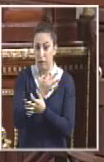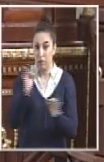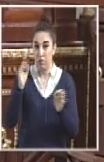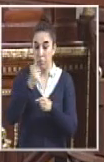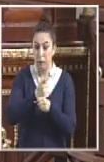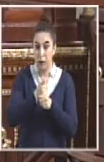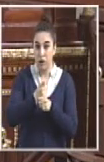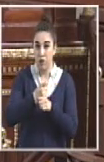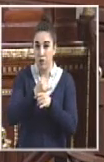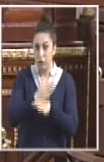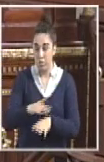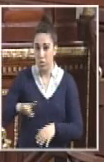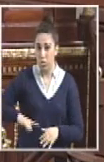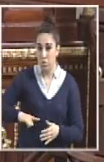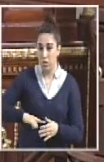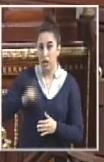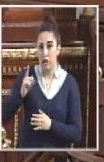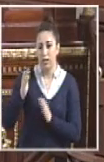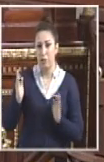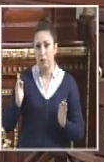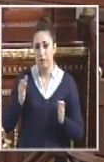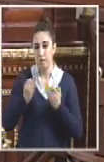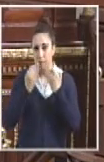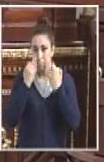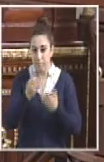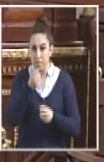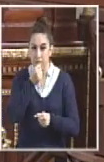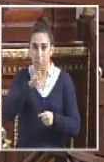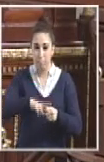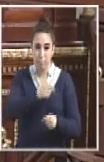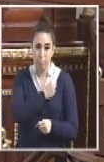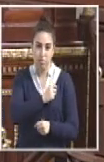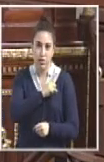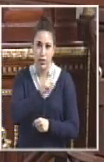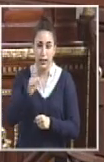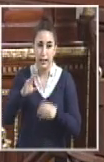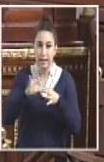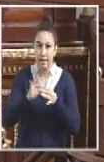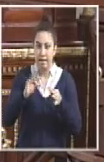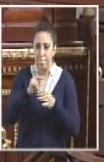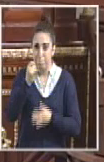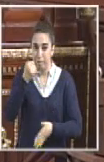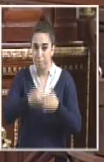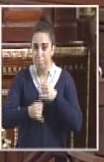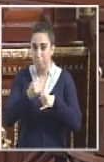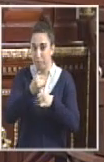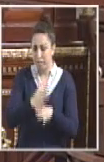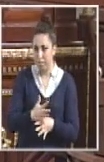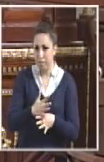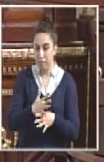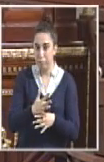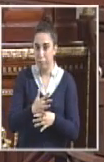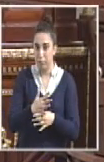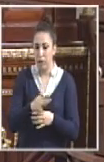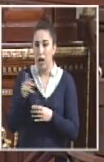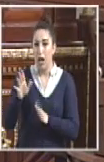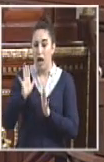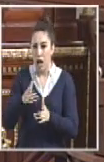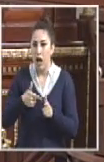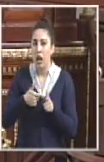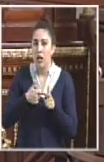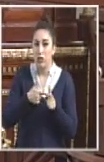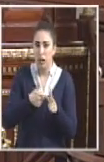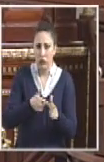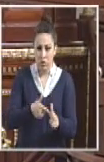de la Secretaría de Salud y lo que ella mencionó en ese informe, pues al parecer ya continúa